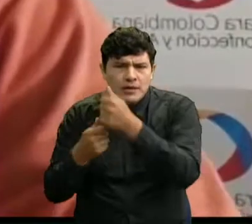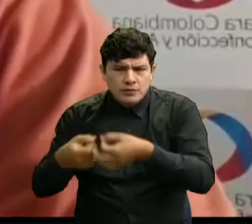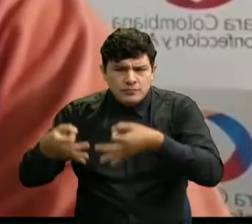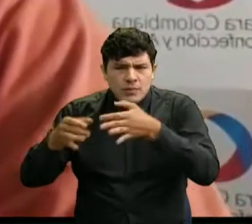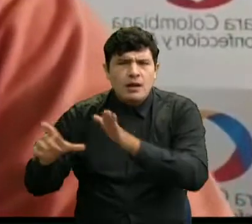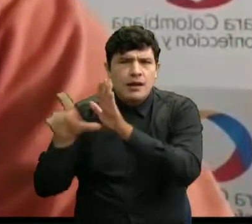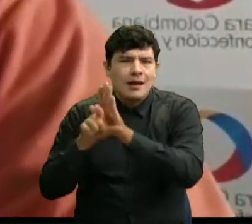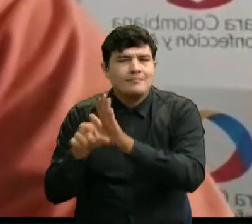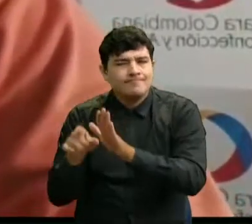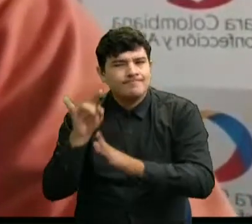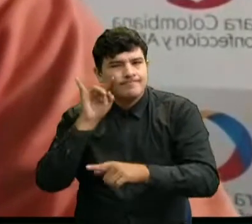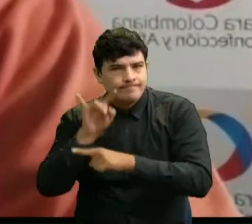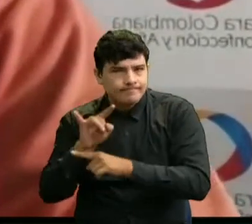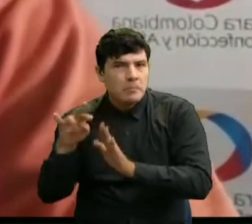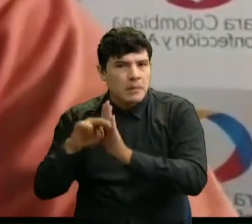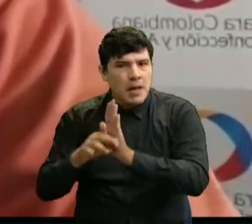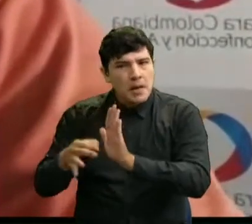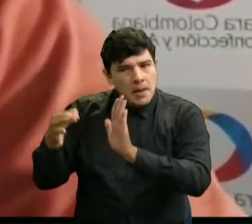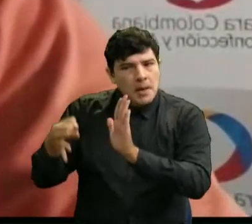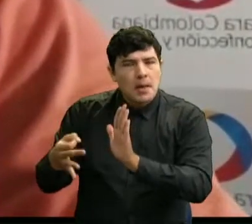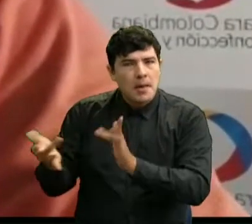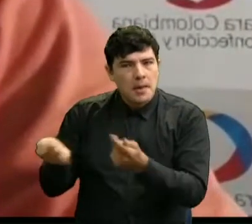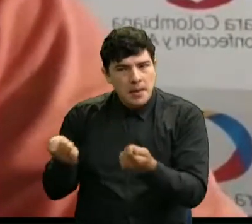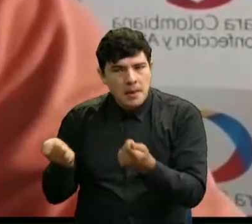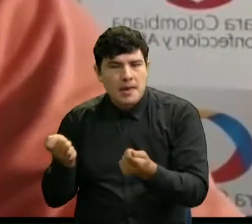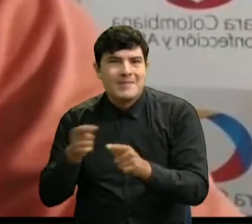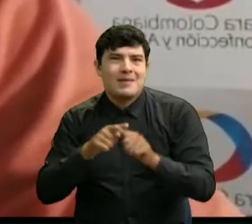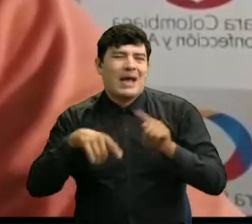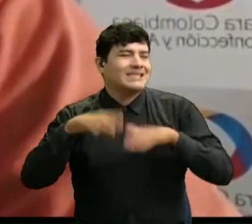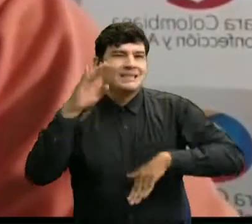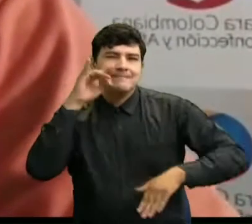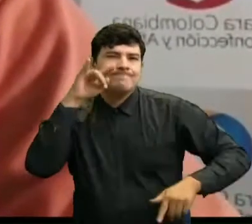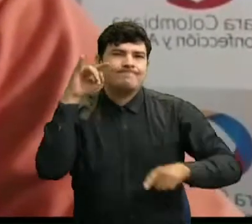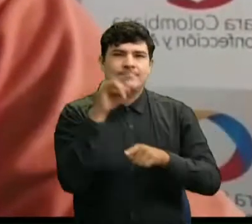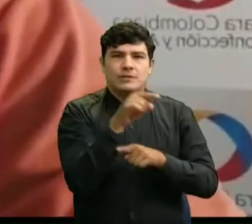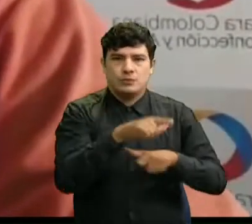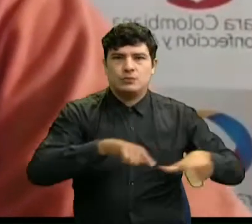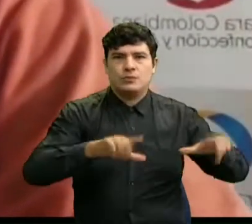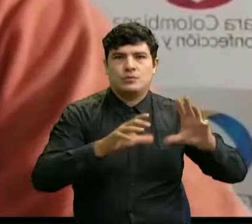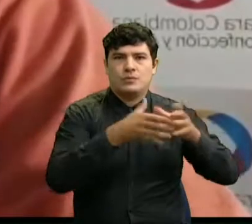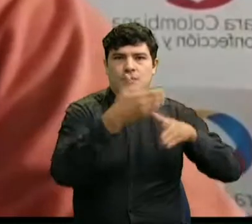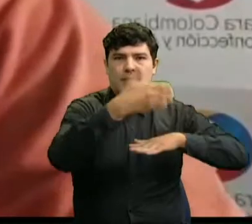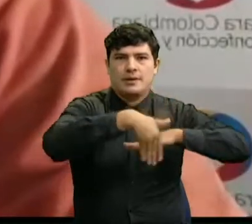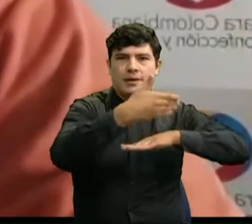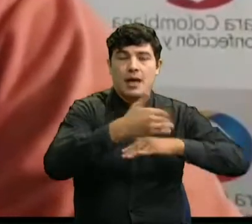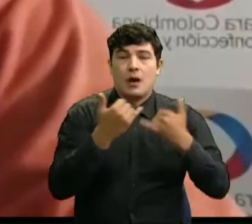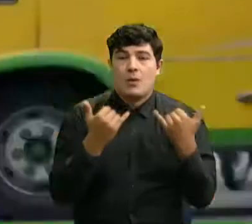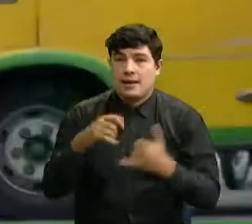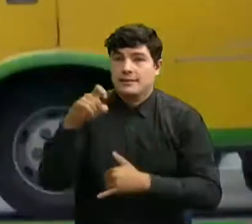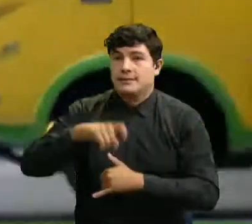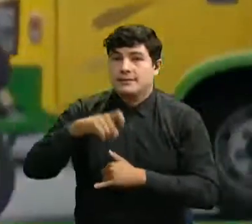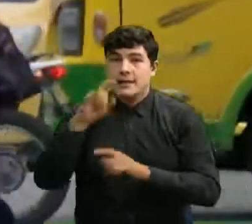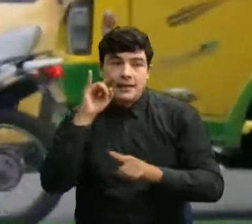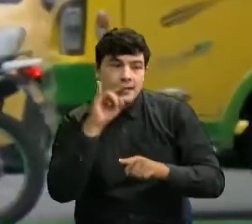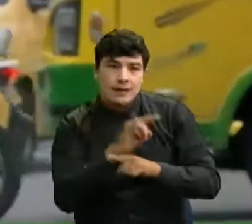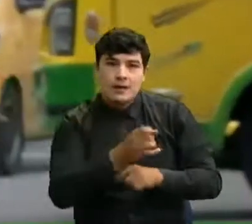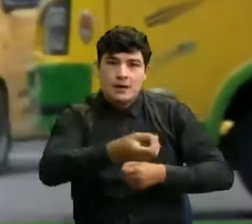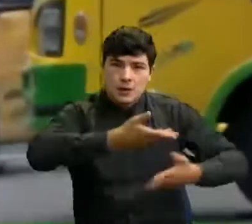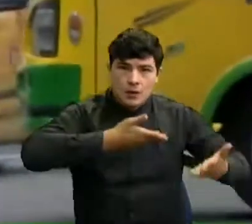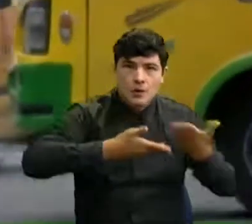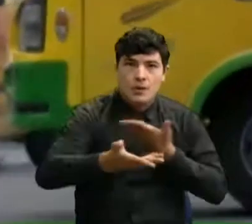real, recuperar los empleos perdidos, necesitamos garantías. Un comercio libre,